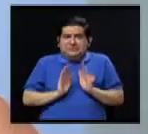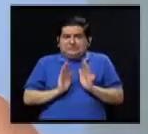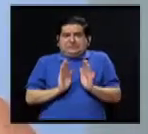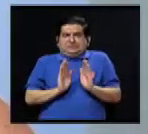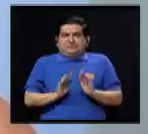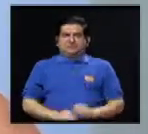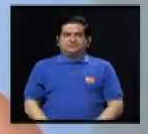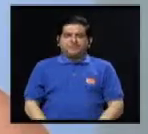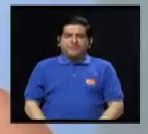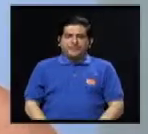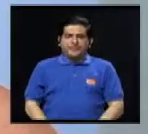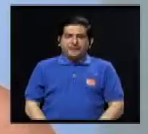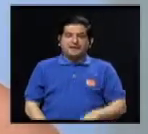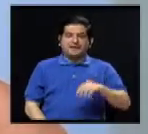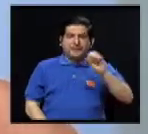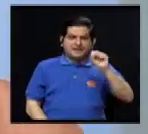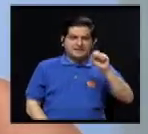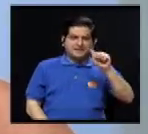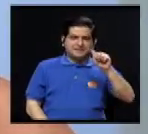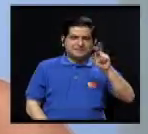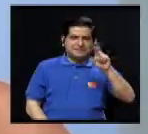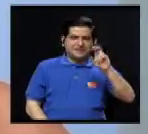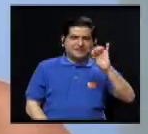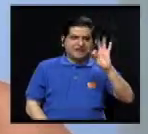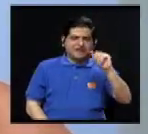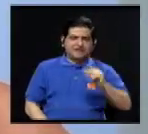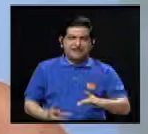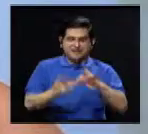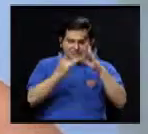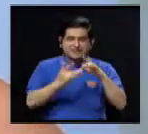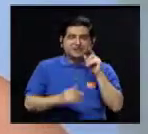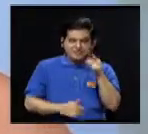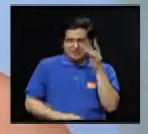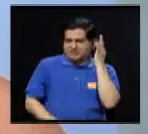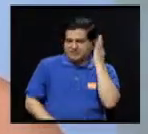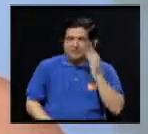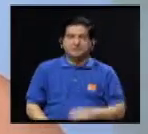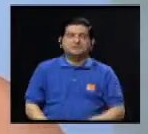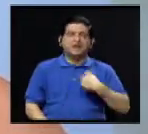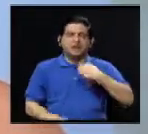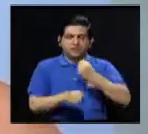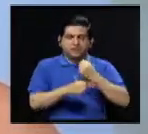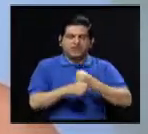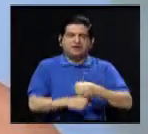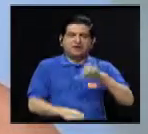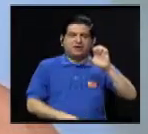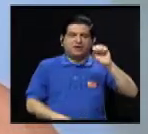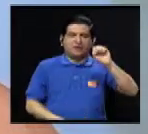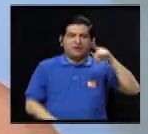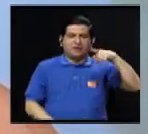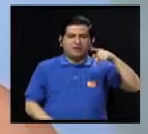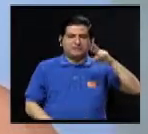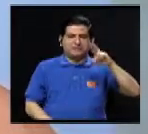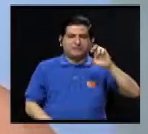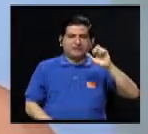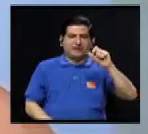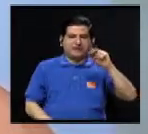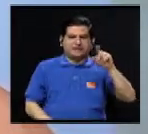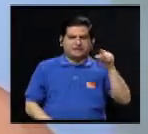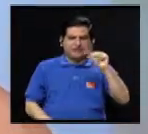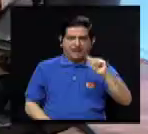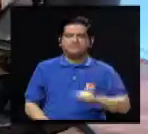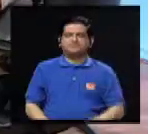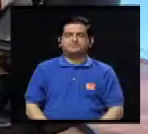bueno, tuvimos la oportunidad, bueno, Sarita especialmente estuvo con doña Claudia, yo trabajé con doña Esperanza, entonces